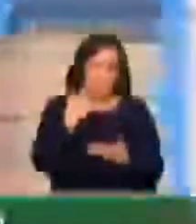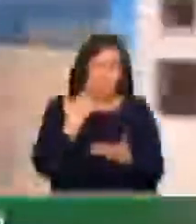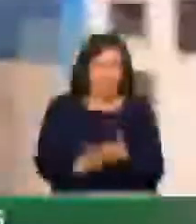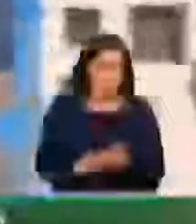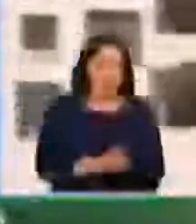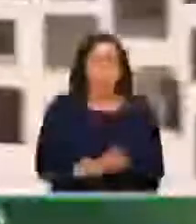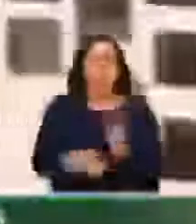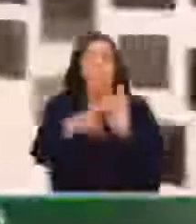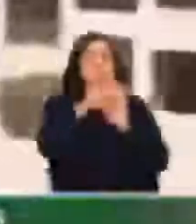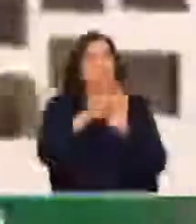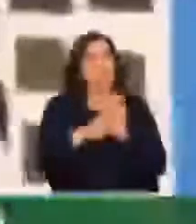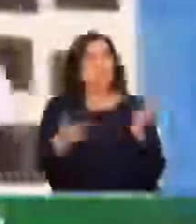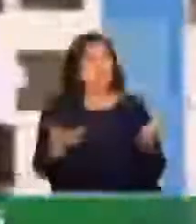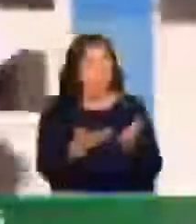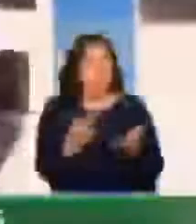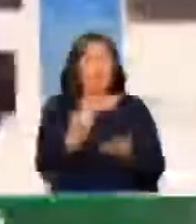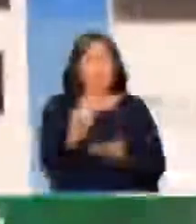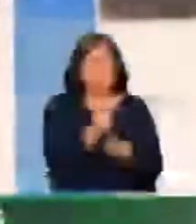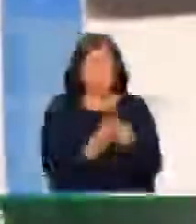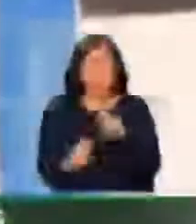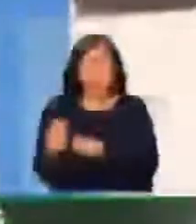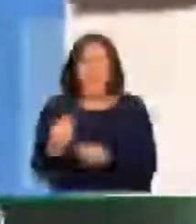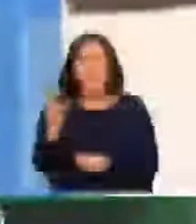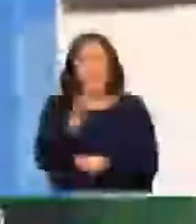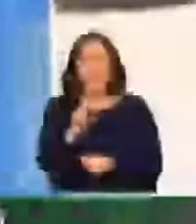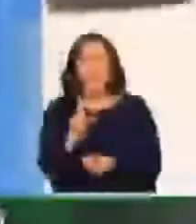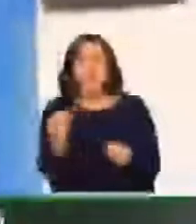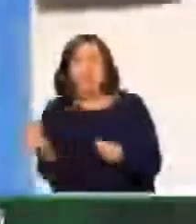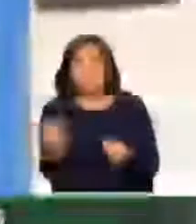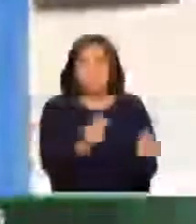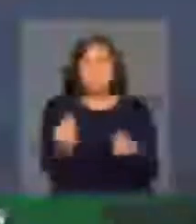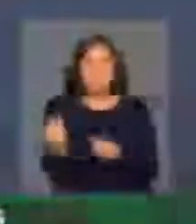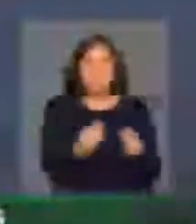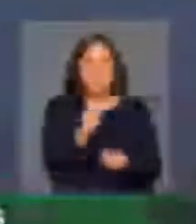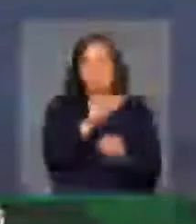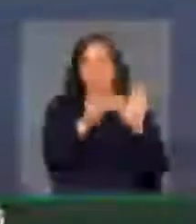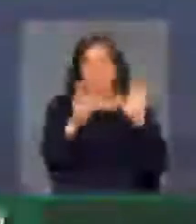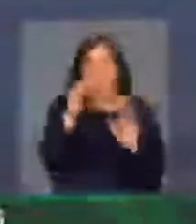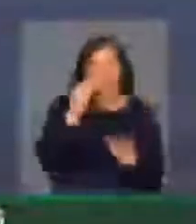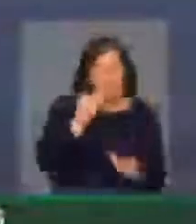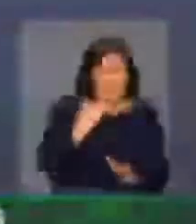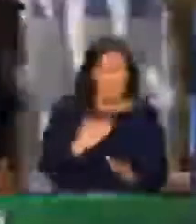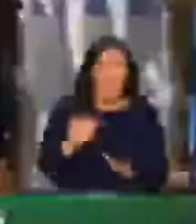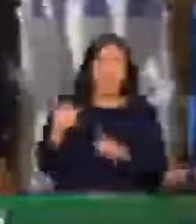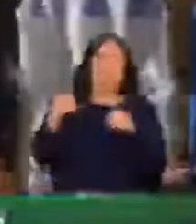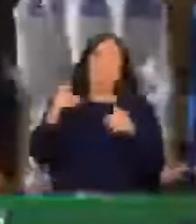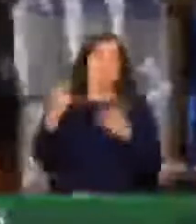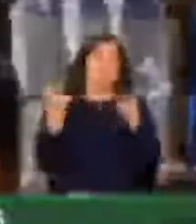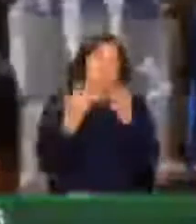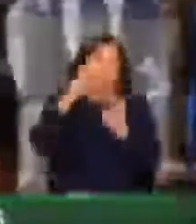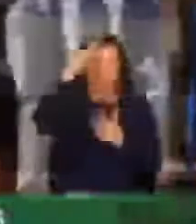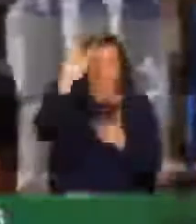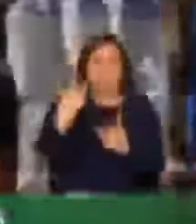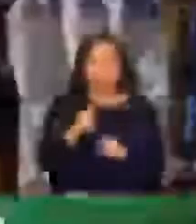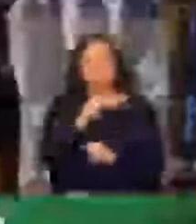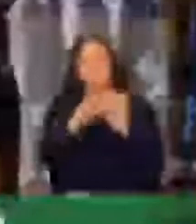La normativa vigente permite mover para el lunes anterior o siguiente los feriados 19 de abril, desembarco de los 33 orientales, 18 de mayo,